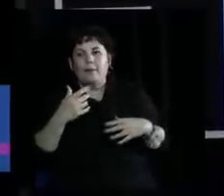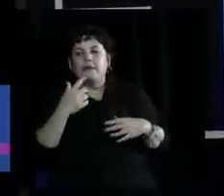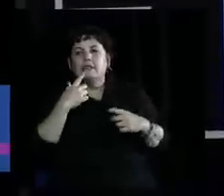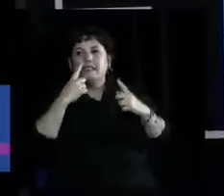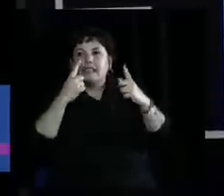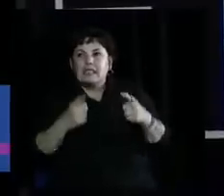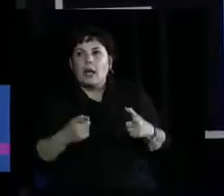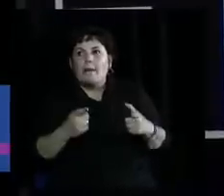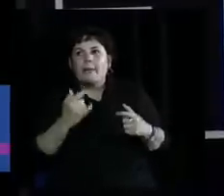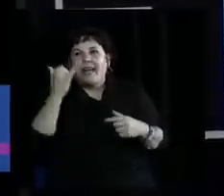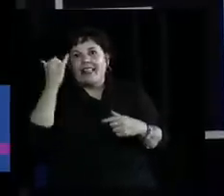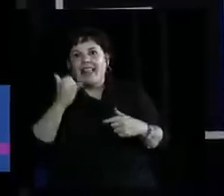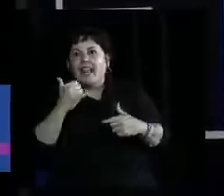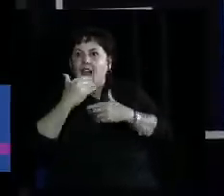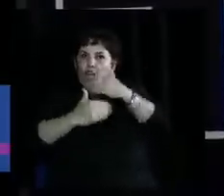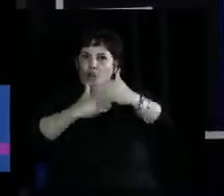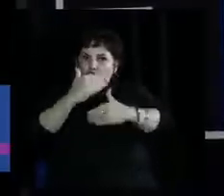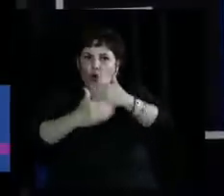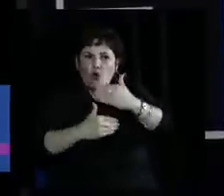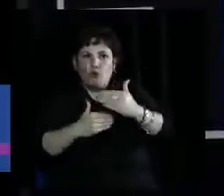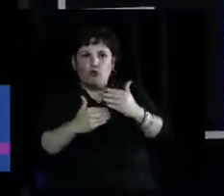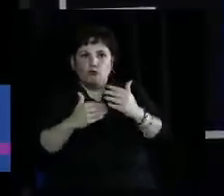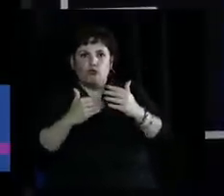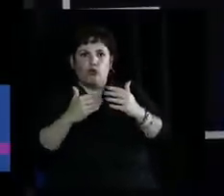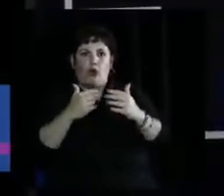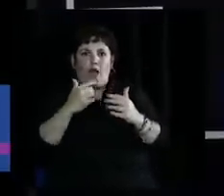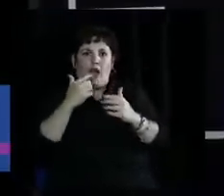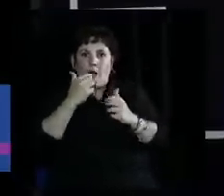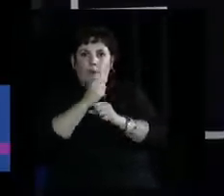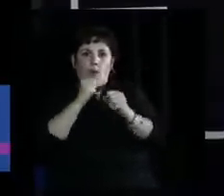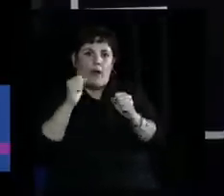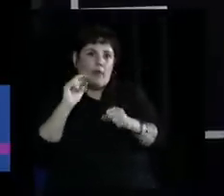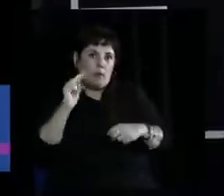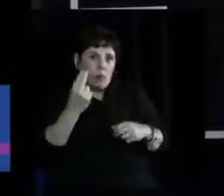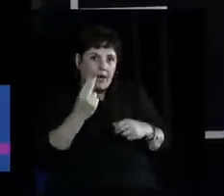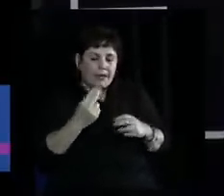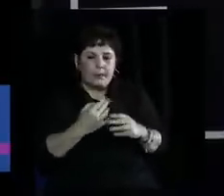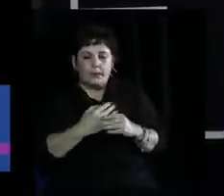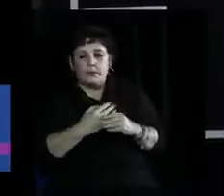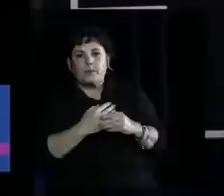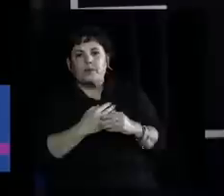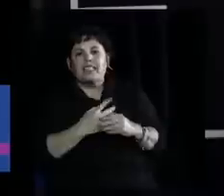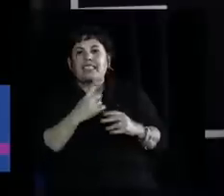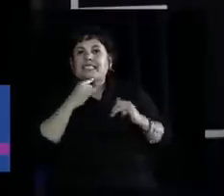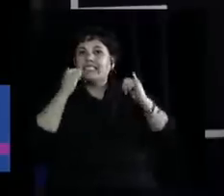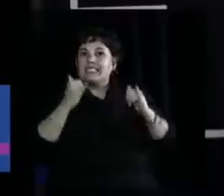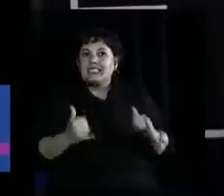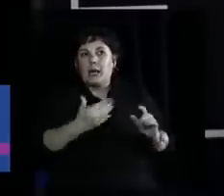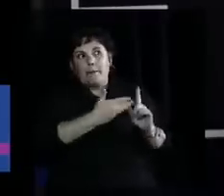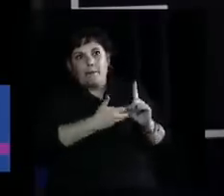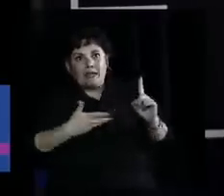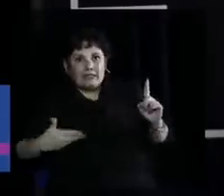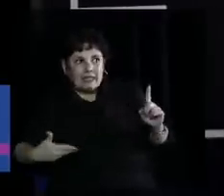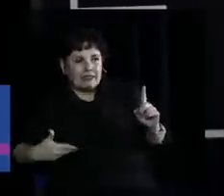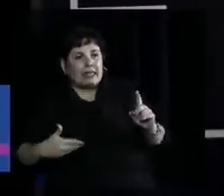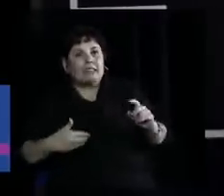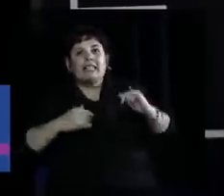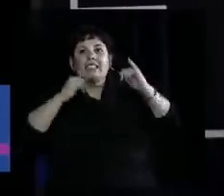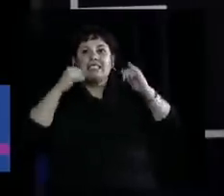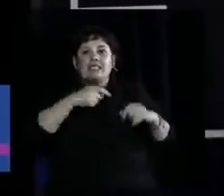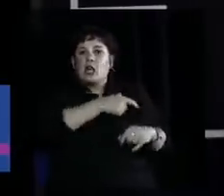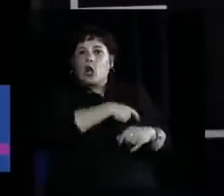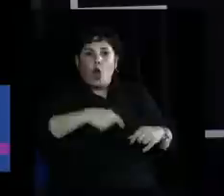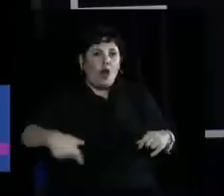incluso tener una evolución tórpida y llegar a la muerte. Si el presidente, si el gobierno mantiene